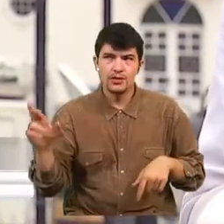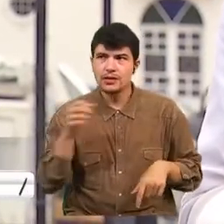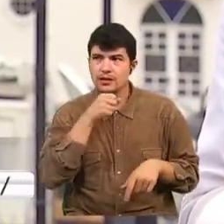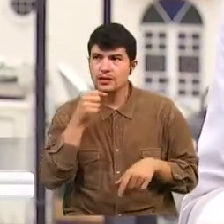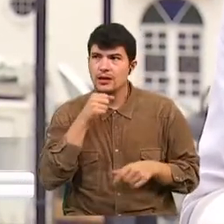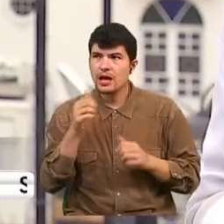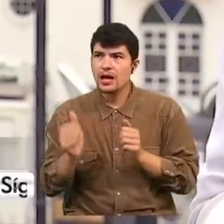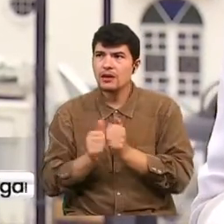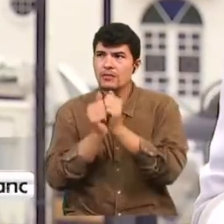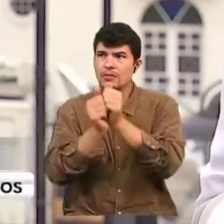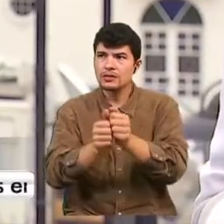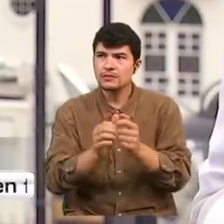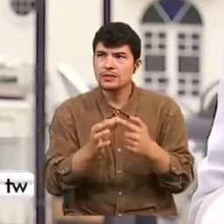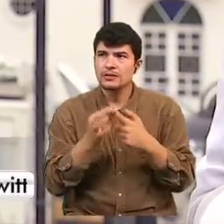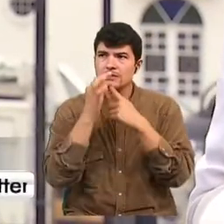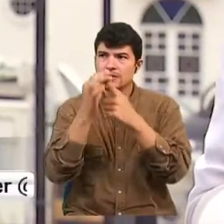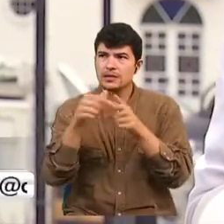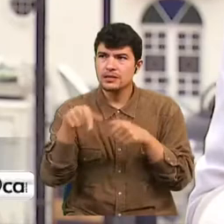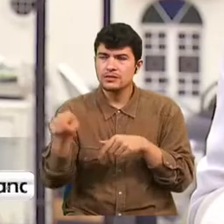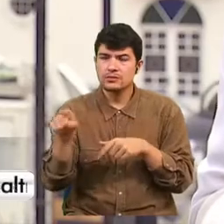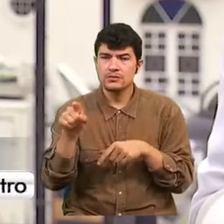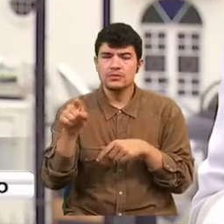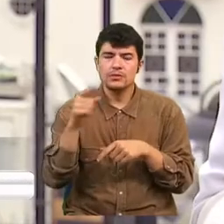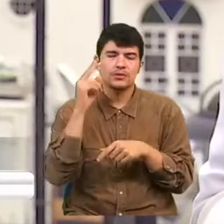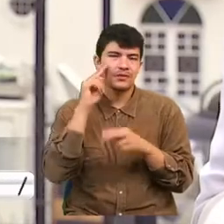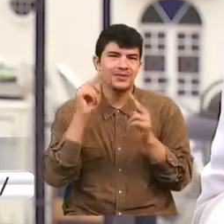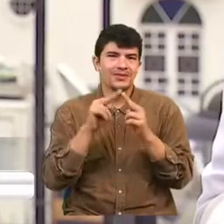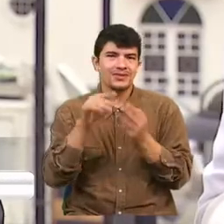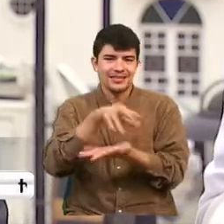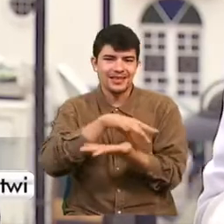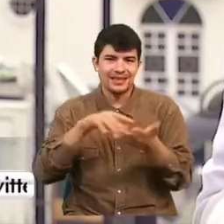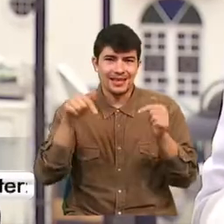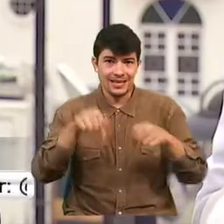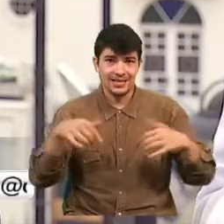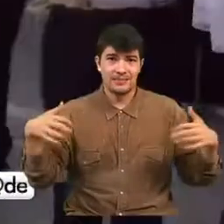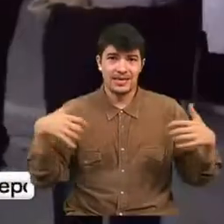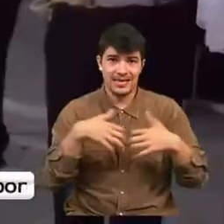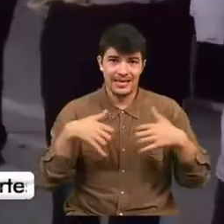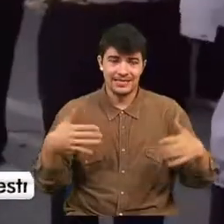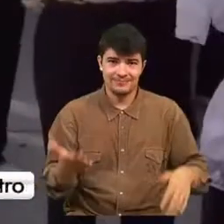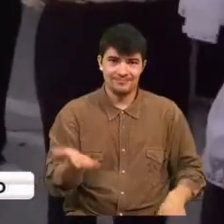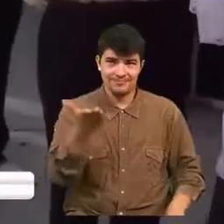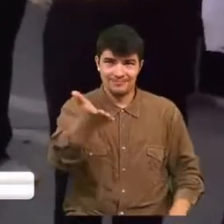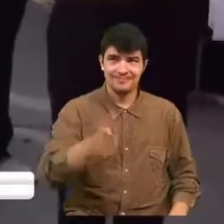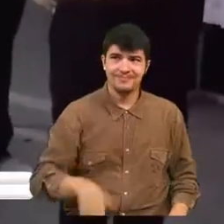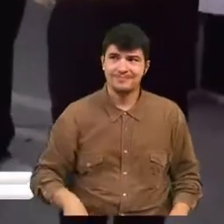en acompañamiento y cubrimiento especial de esta Expedición Santander en la provincia de Vélez.